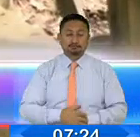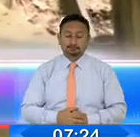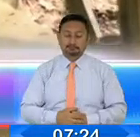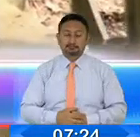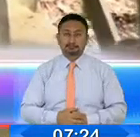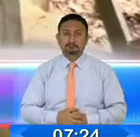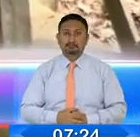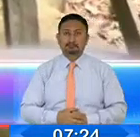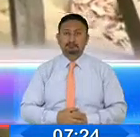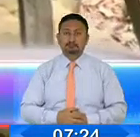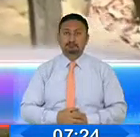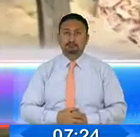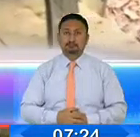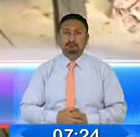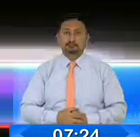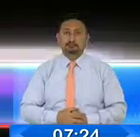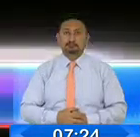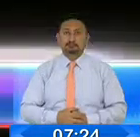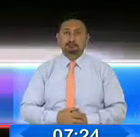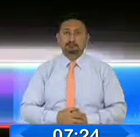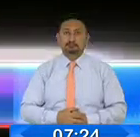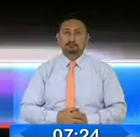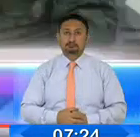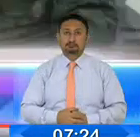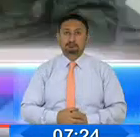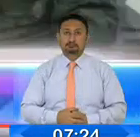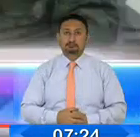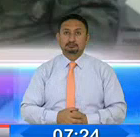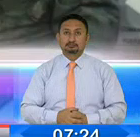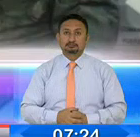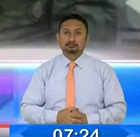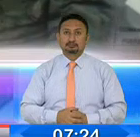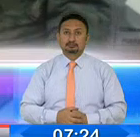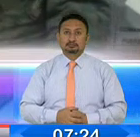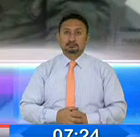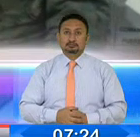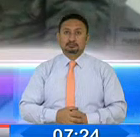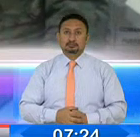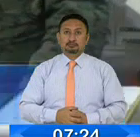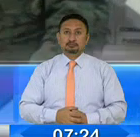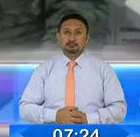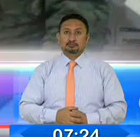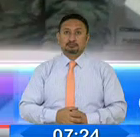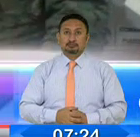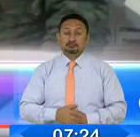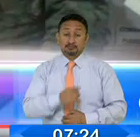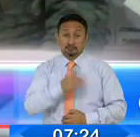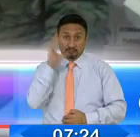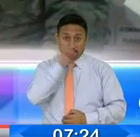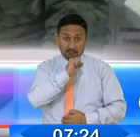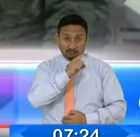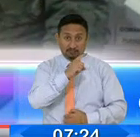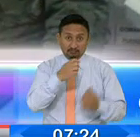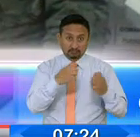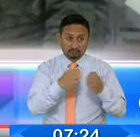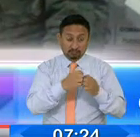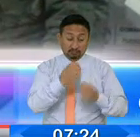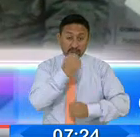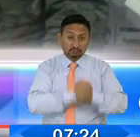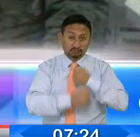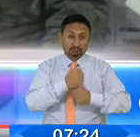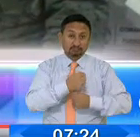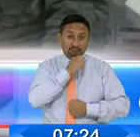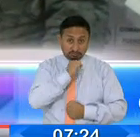de la presencia de los militares y salieron de la zona. Lo que da a entender de que no son equipos antiguos